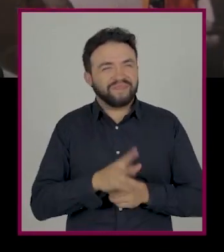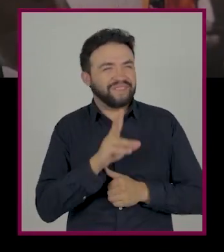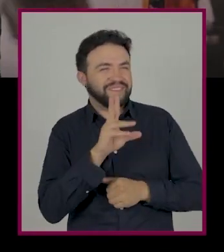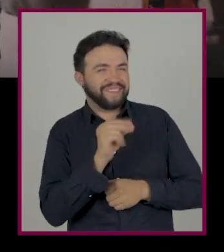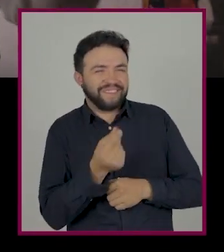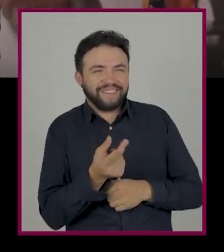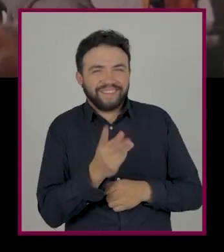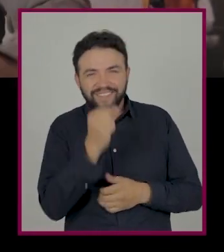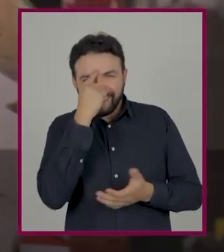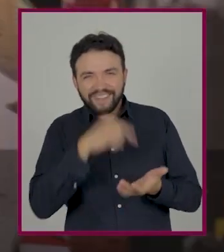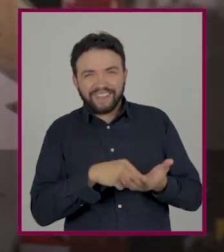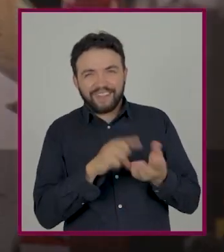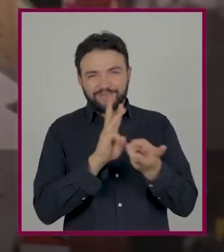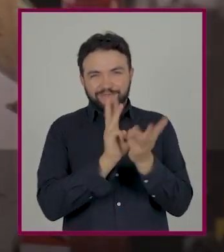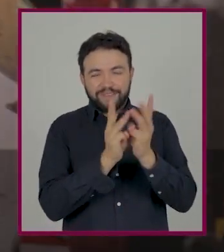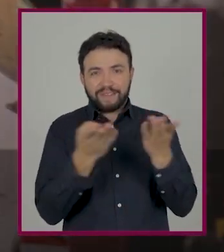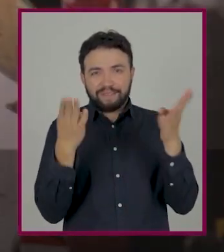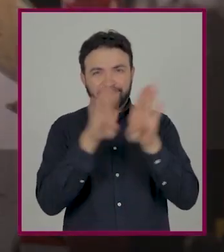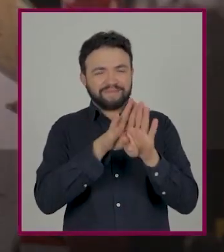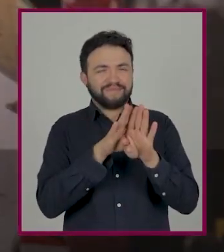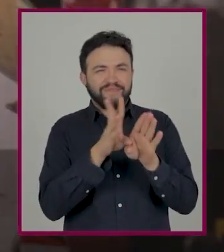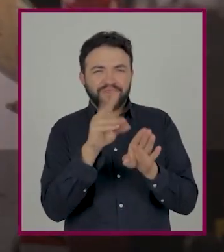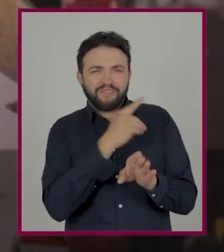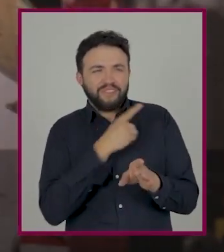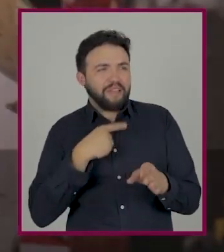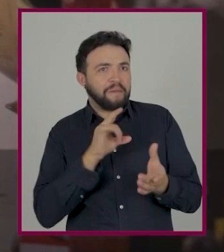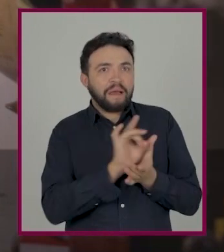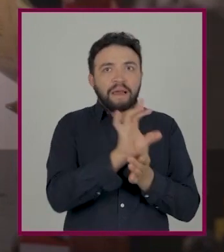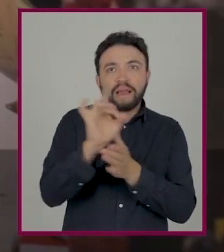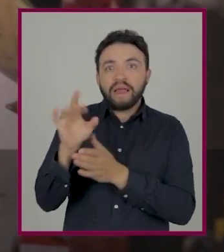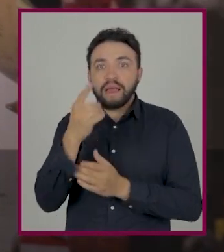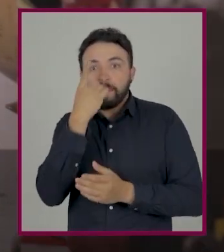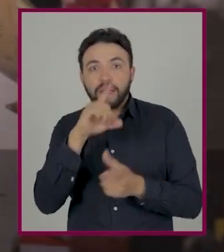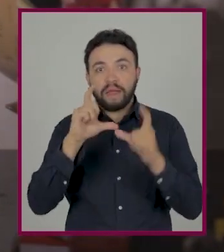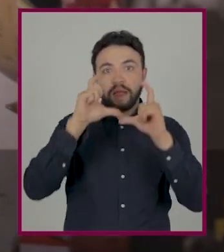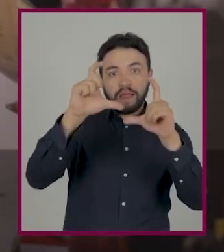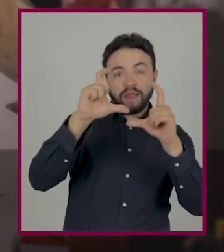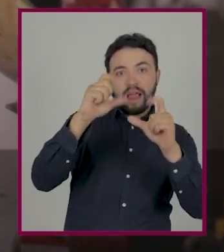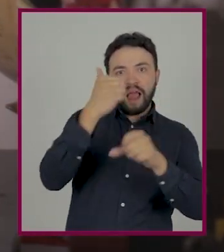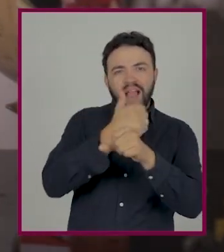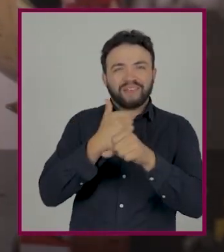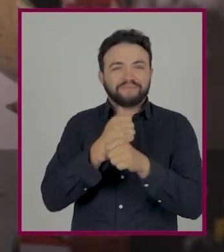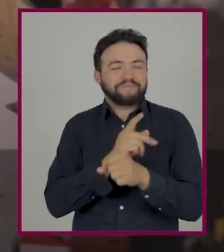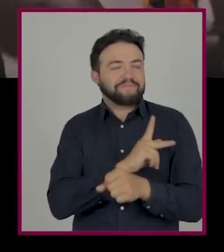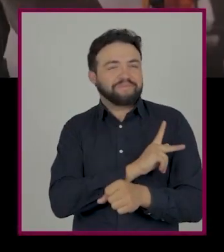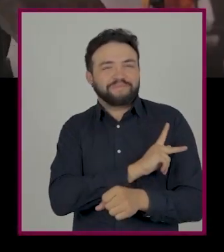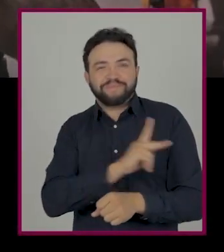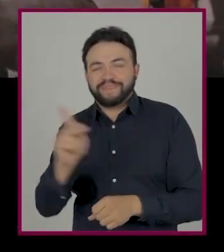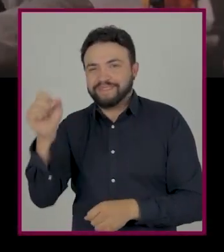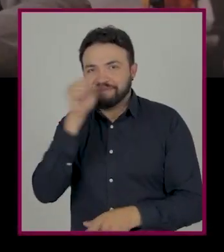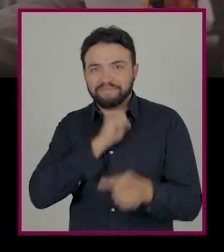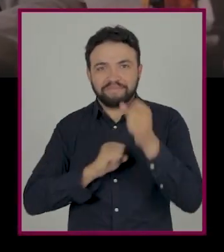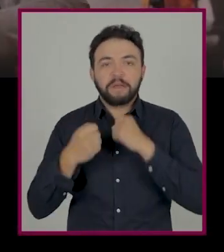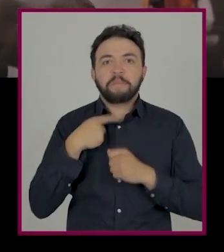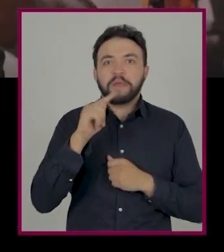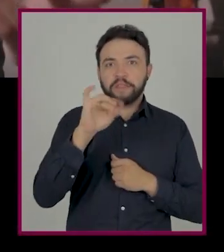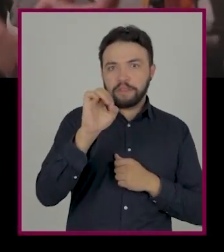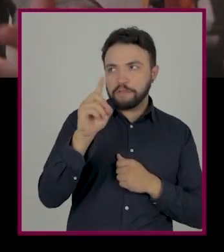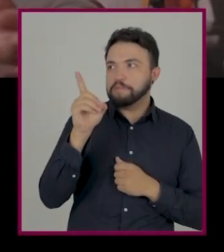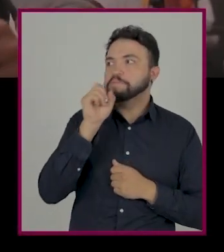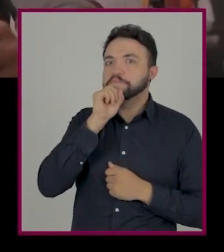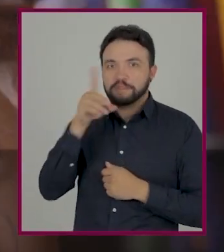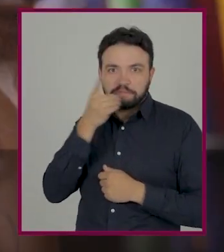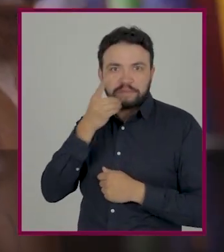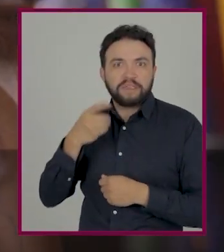no es cierto que van a cerrar Watts. No tienes que reenviar ninguna cadena, ni se va a poner el logo azul. Son puros chismes. A mí me lo mandó un tío que...